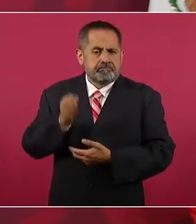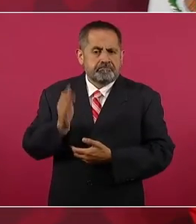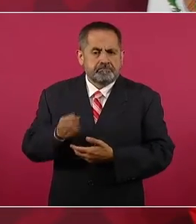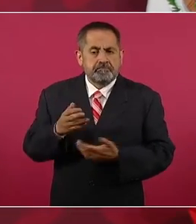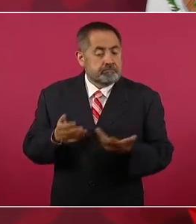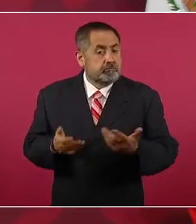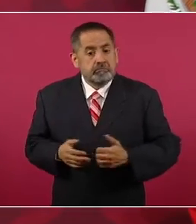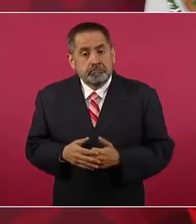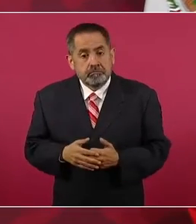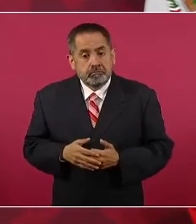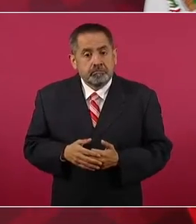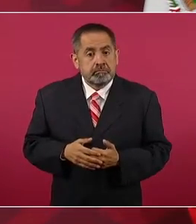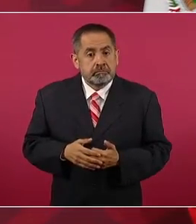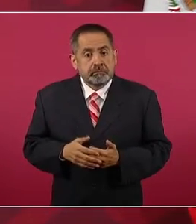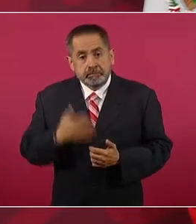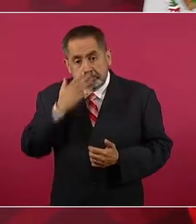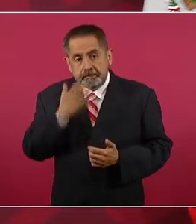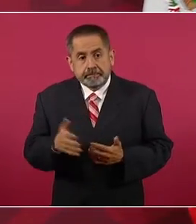el proceso,